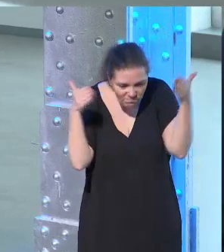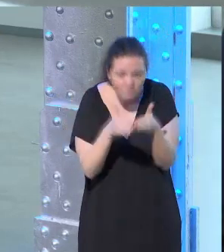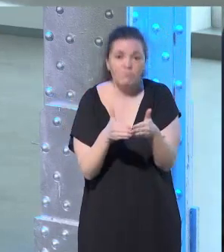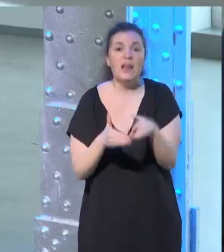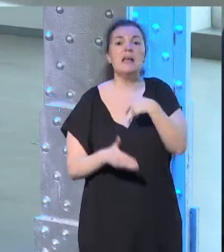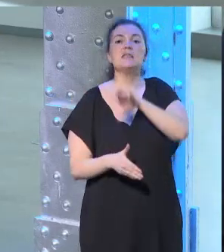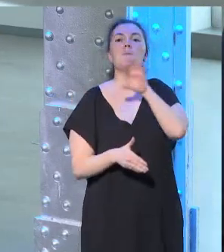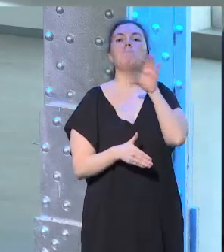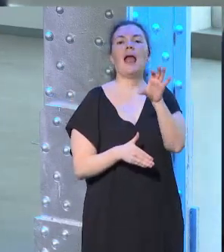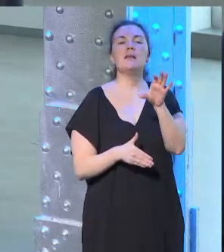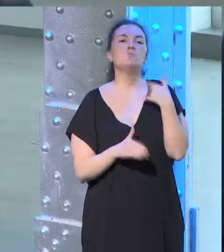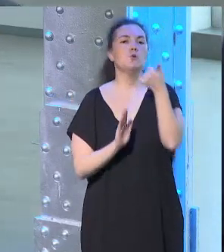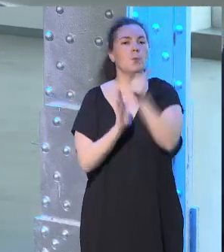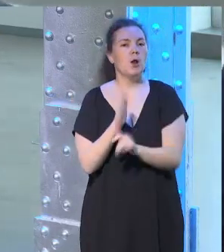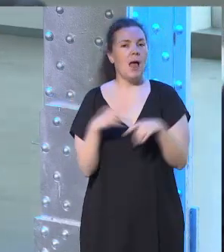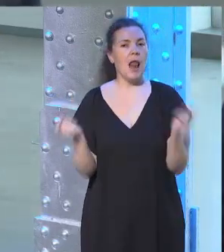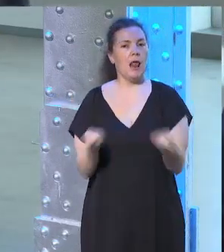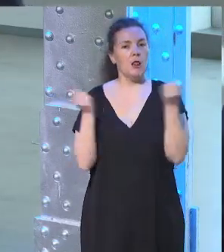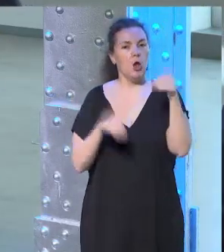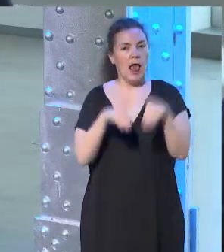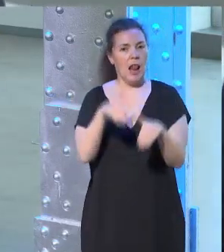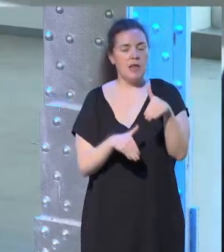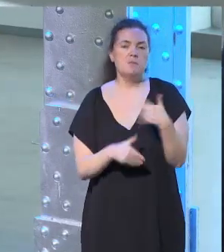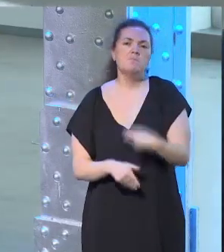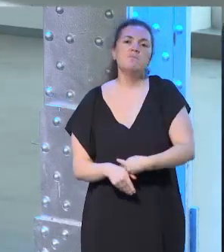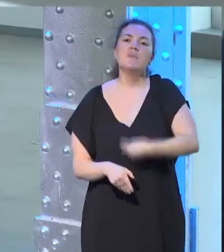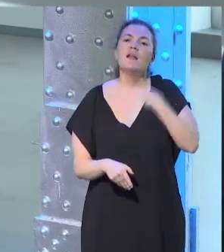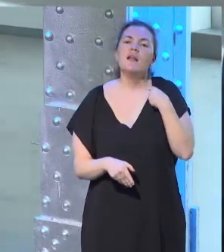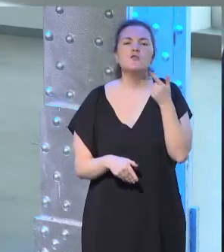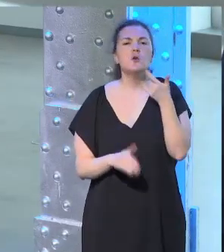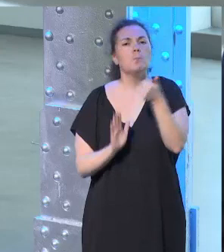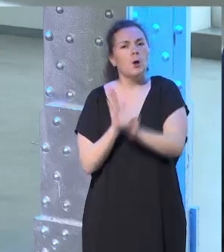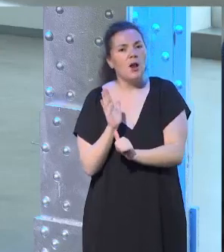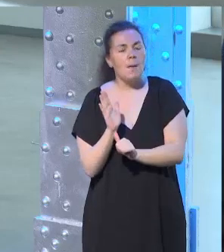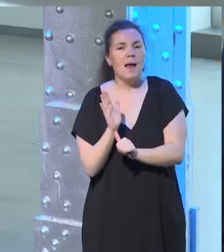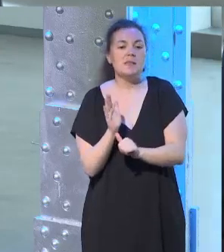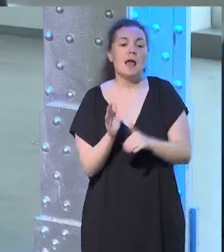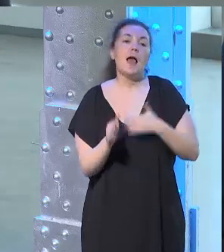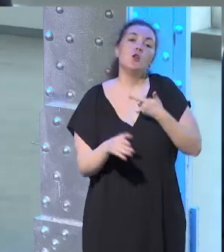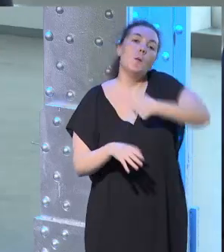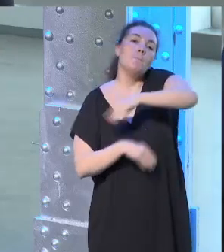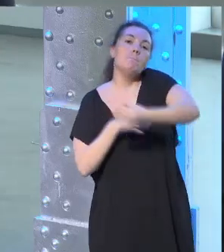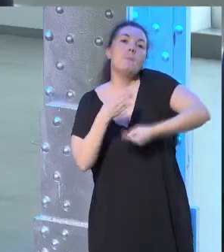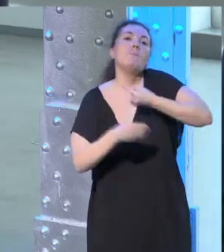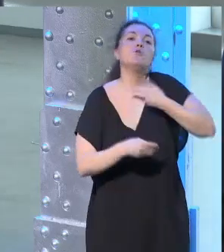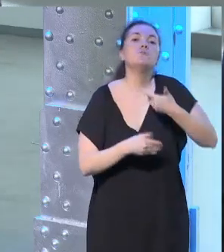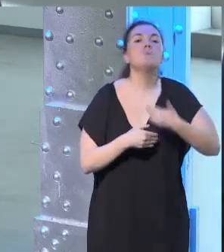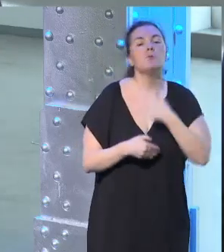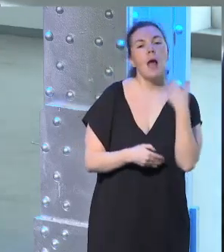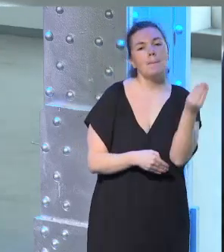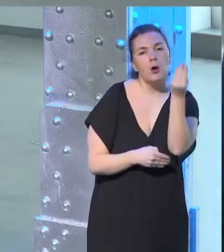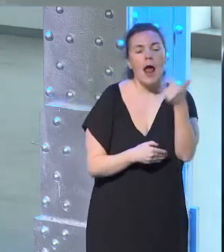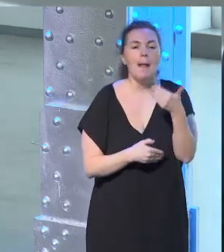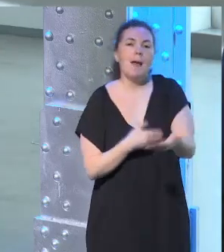país somos muy dados a hacer programas electorales y, en general, que son programas intencionales. Vamos a mejorar, vamos